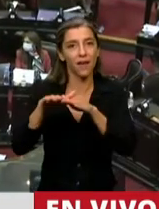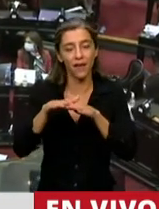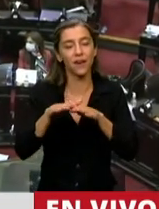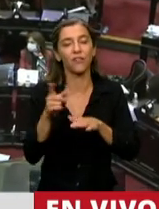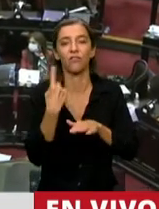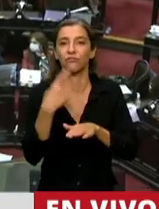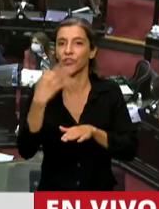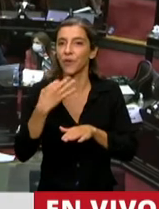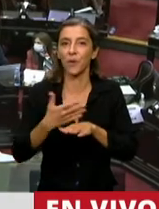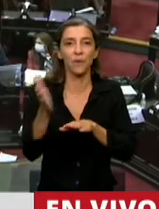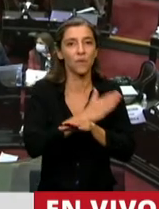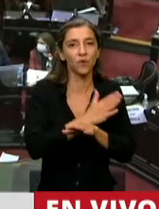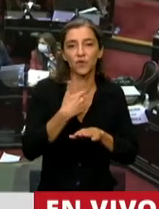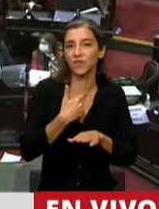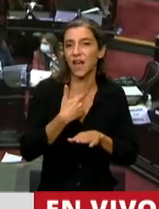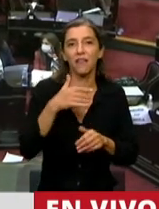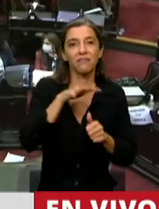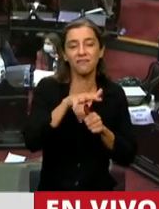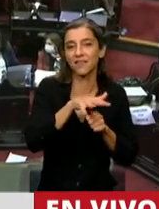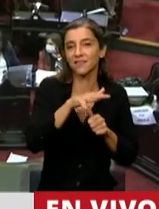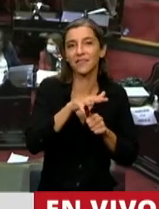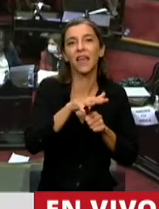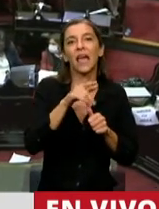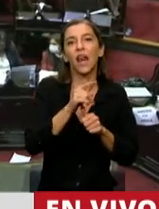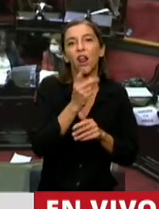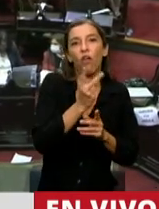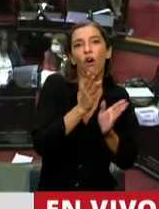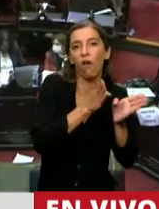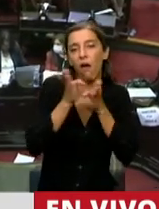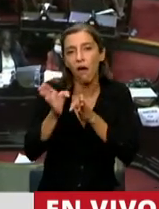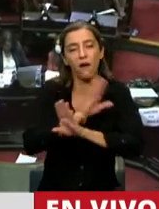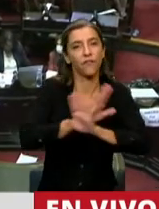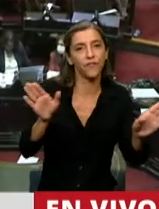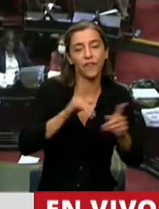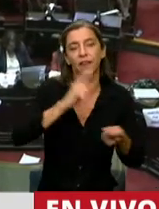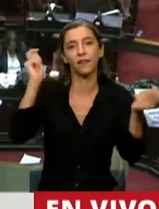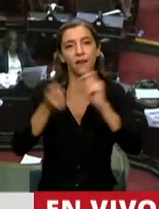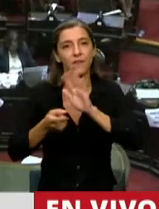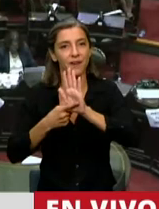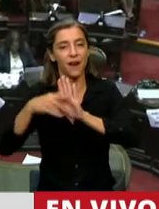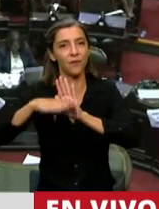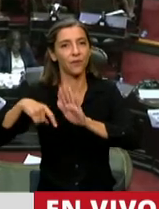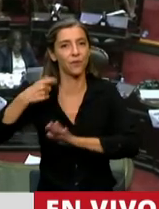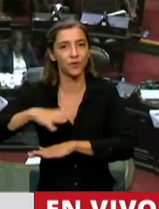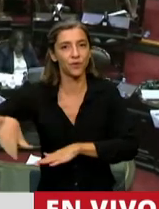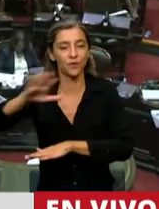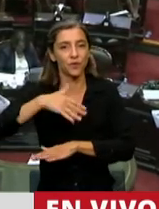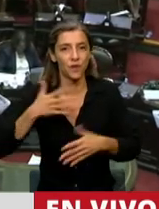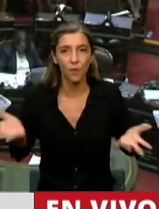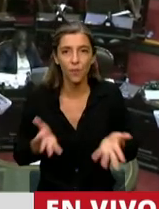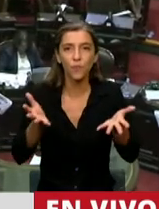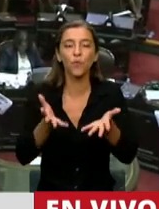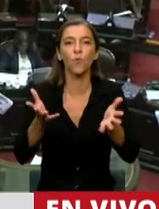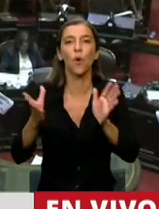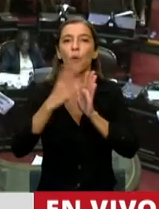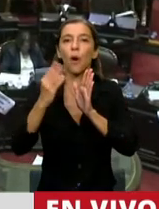eliminarse los estereotipos de género mediante la educación, cambiar las normas sociales, promover modelos positivos de mujeres